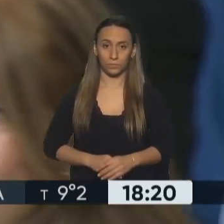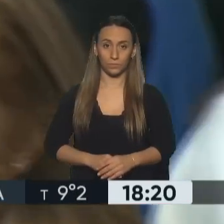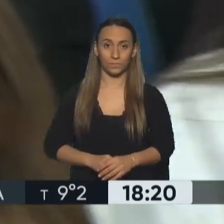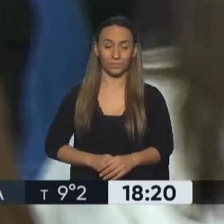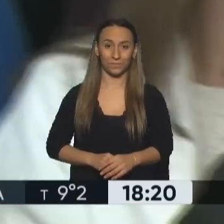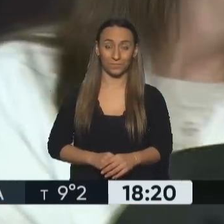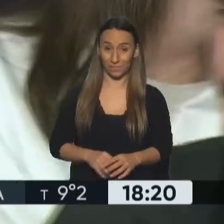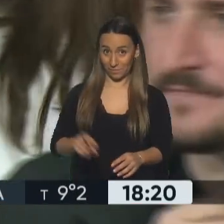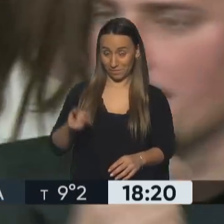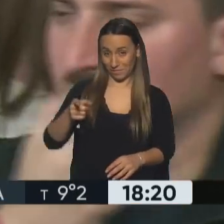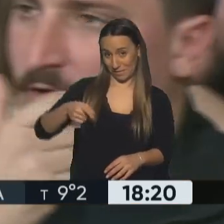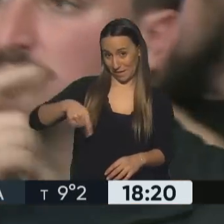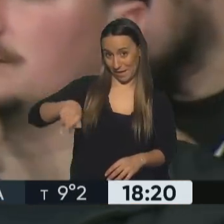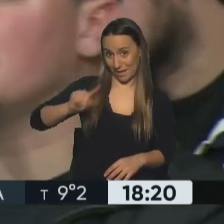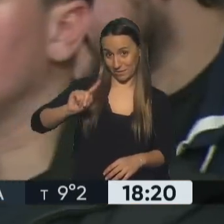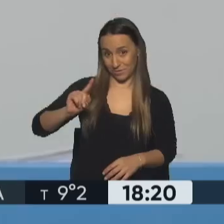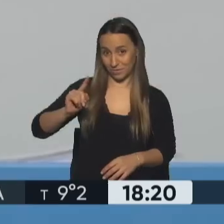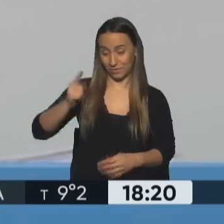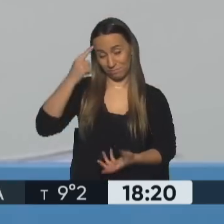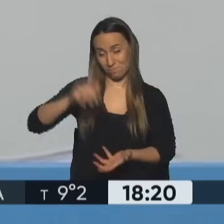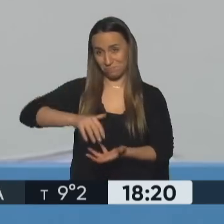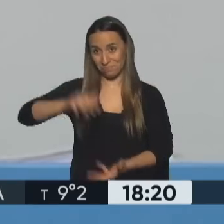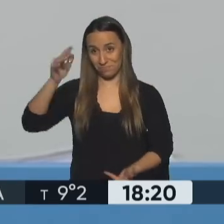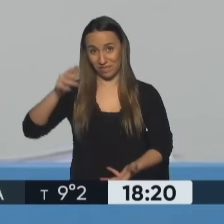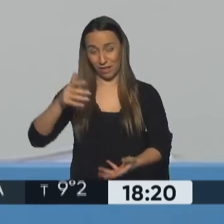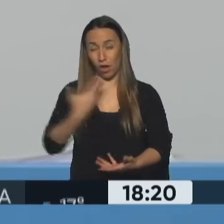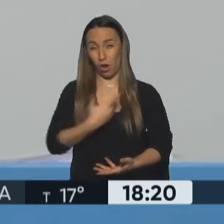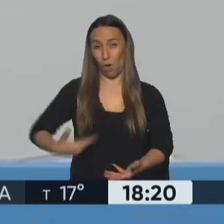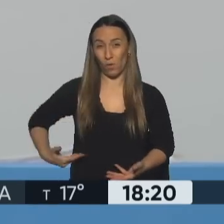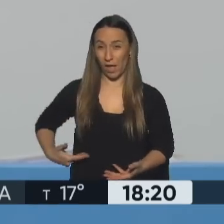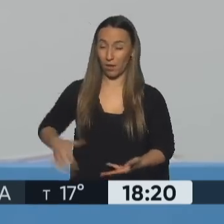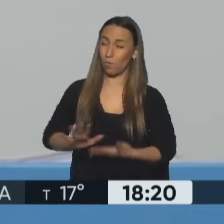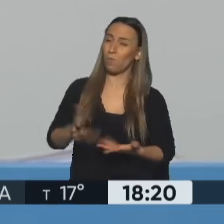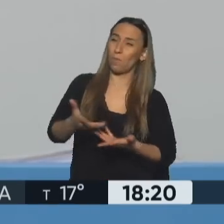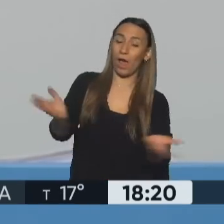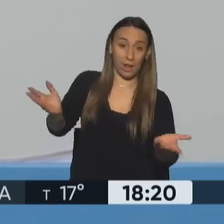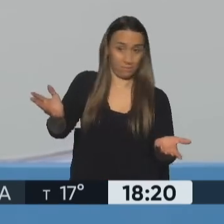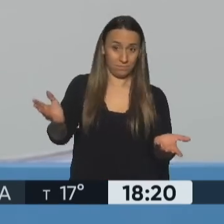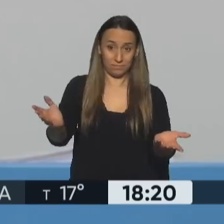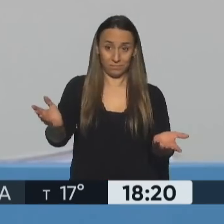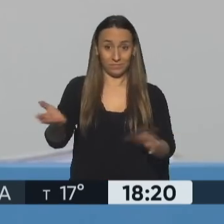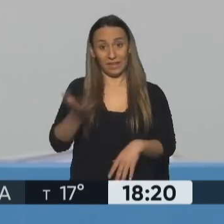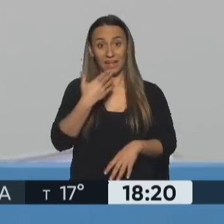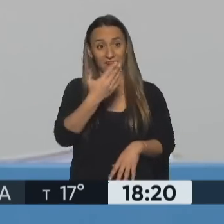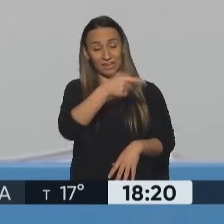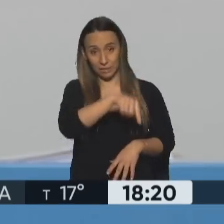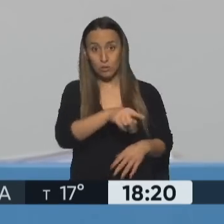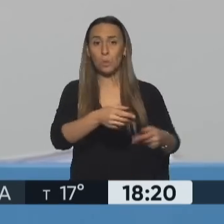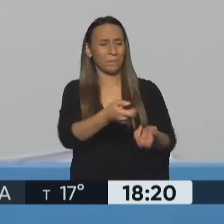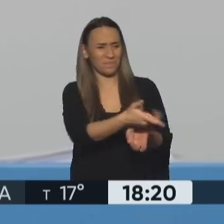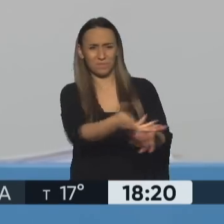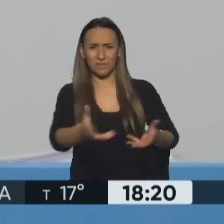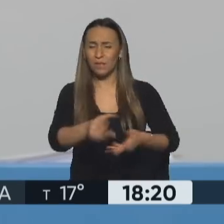No nacieron con ningún gobierno populista. Fueron el producto de los altos índices de